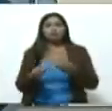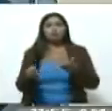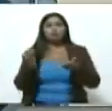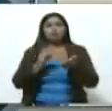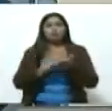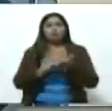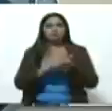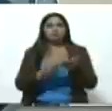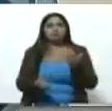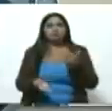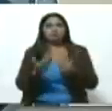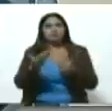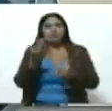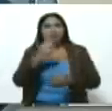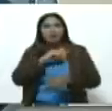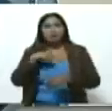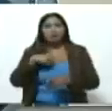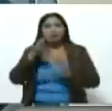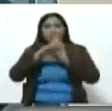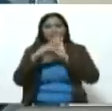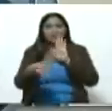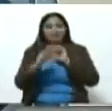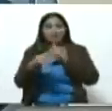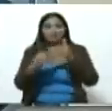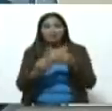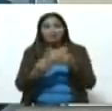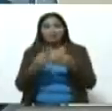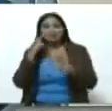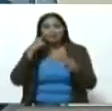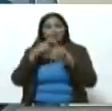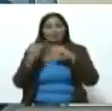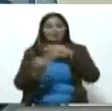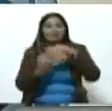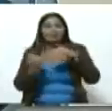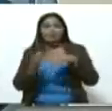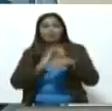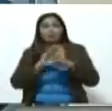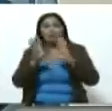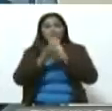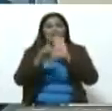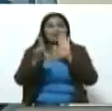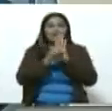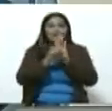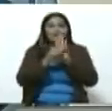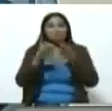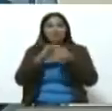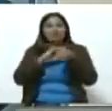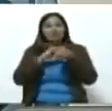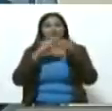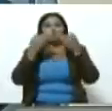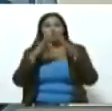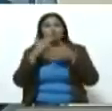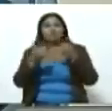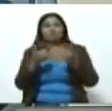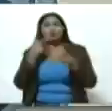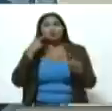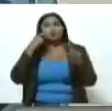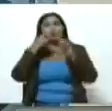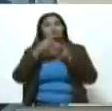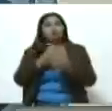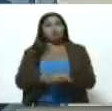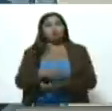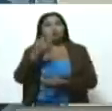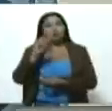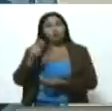lo que implica dentro del derecho, la Constitución y la ley, darle a este Ministerio Público una proyección cada